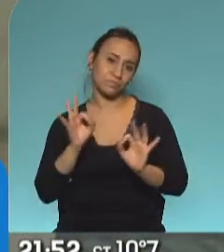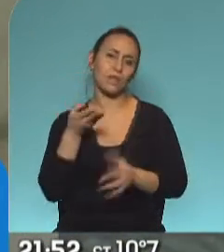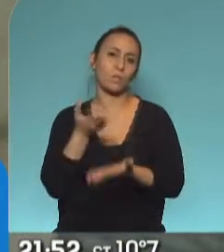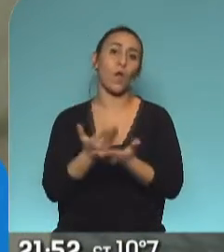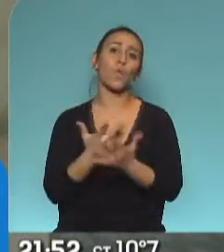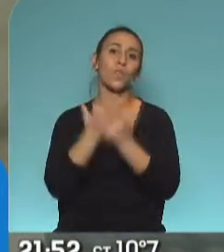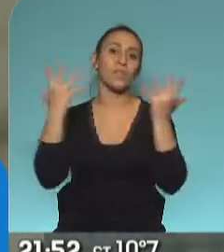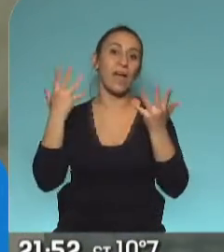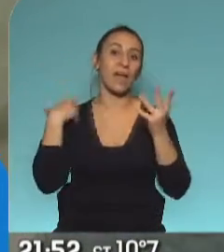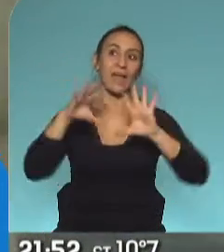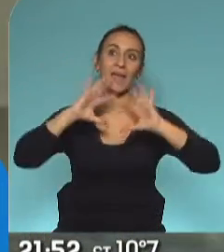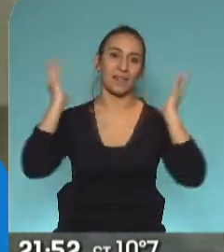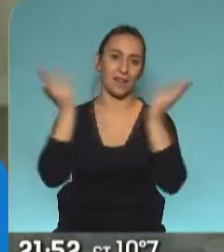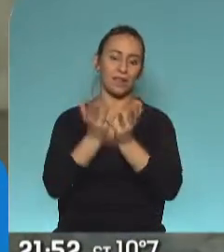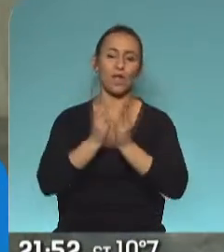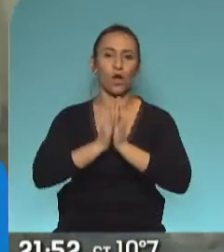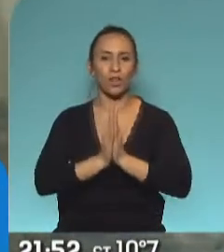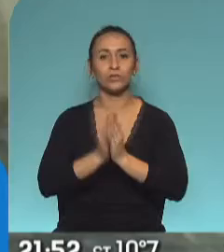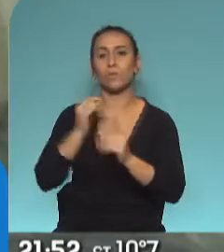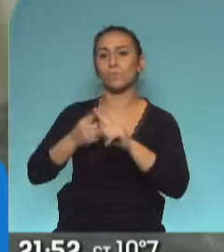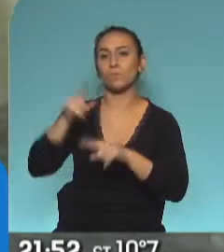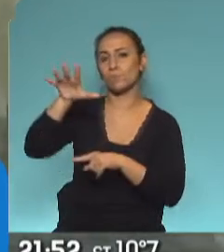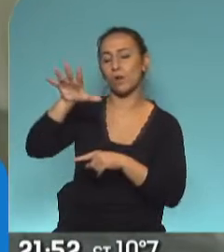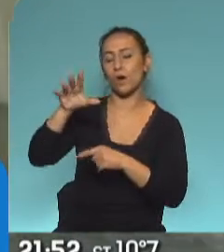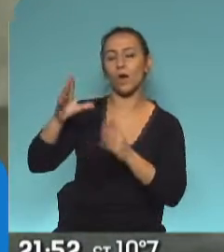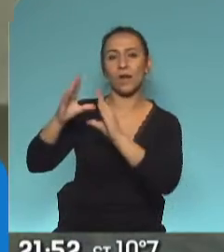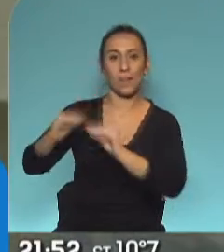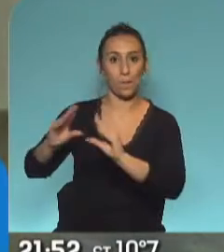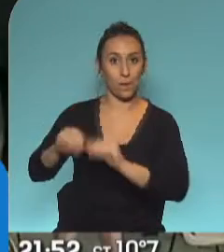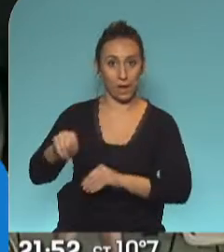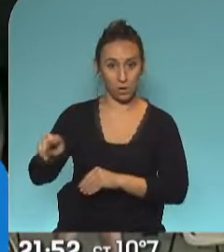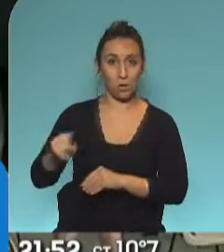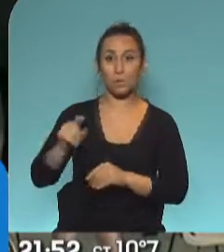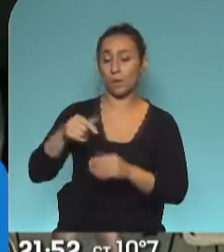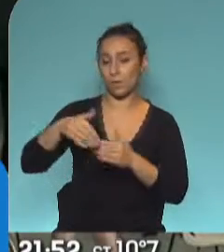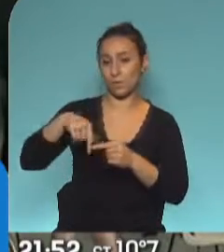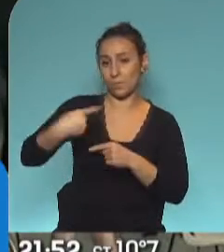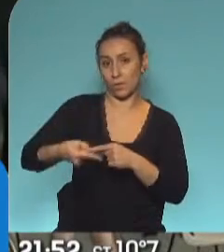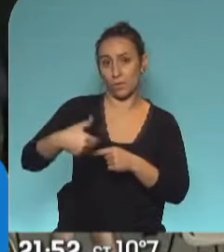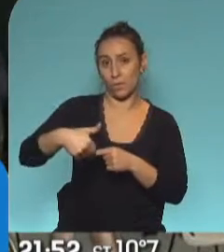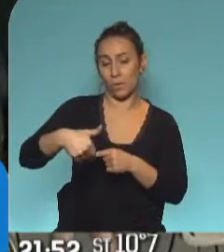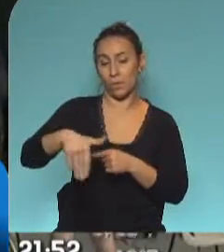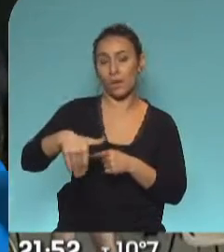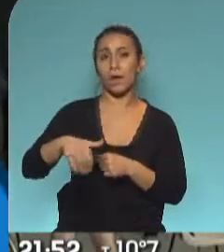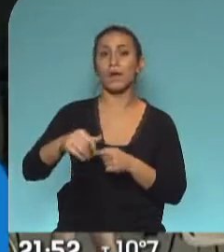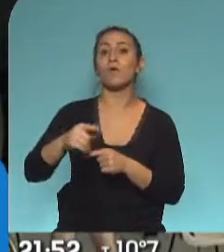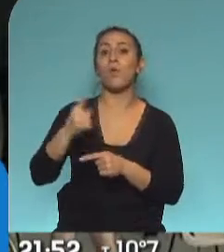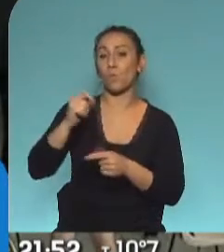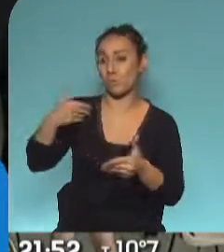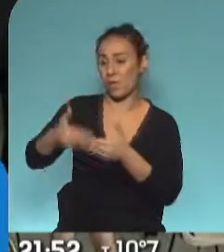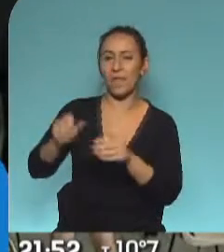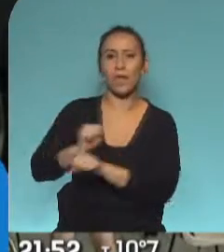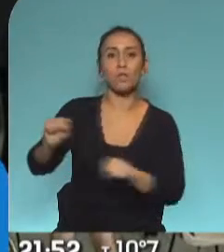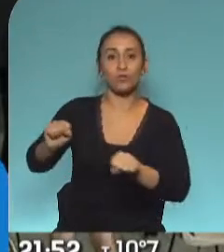oración y ayuno por el Líbano el próximo viernes 4 de septiembre, al cumplirse un mes de la devastadora explosión en Beirut. El